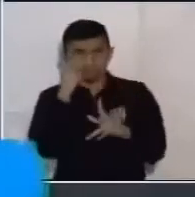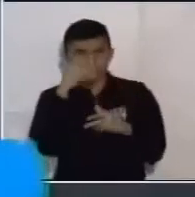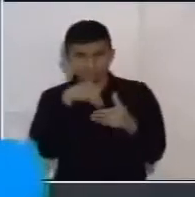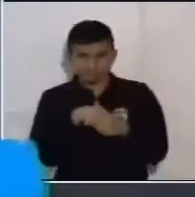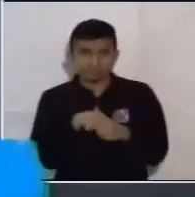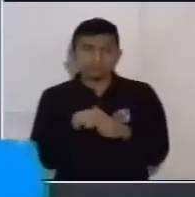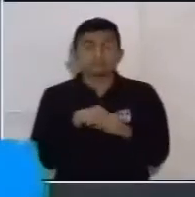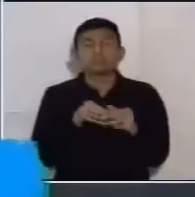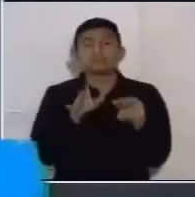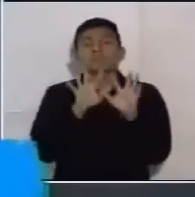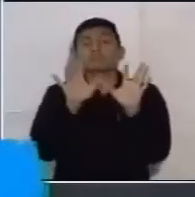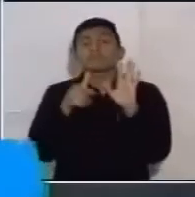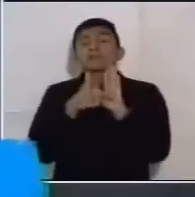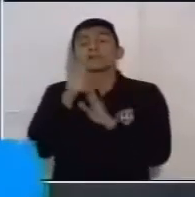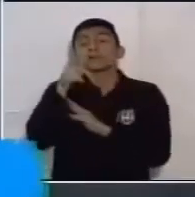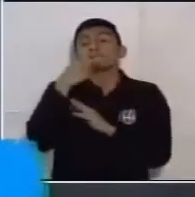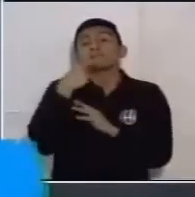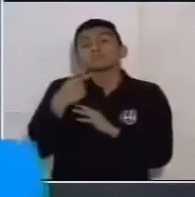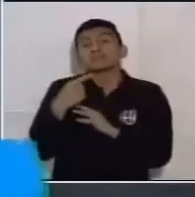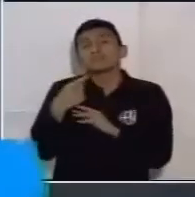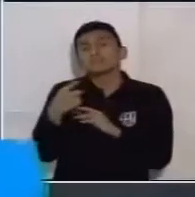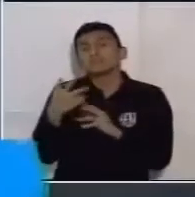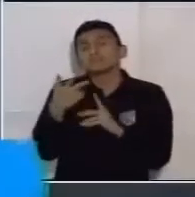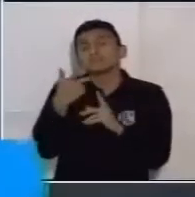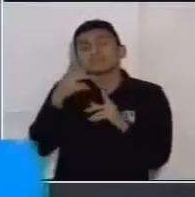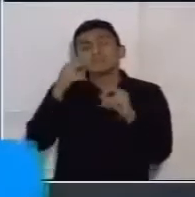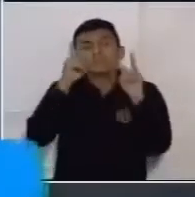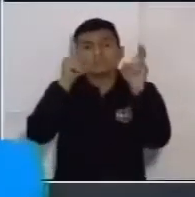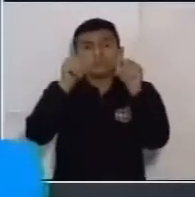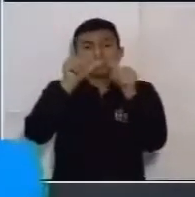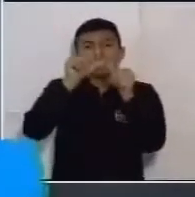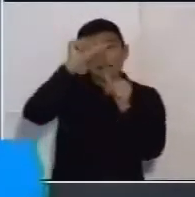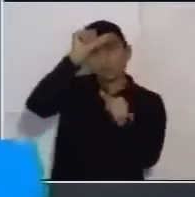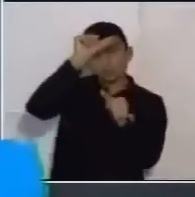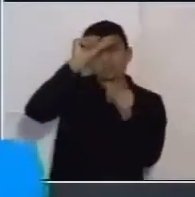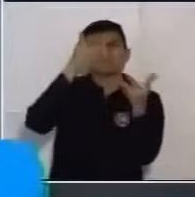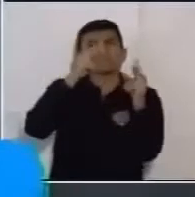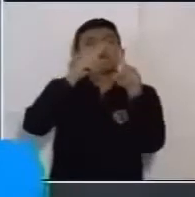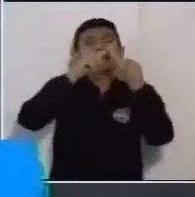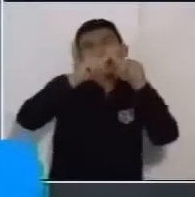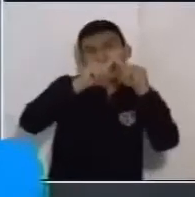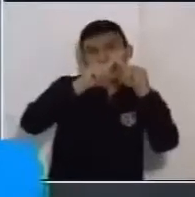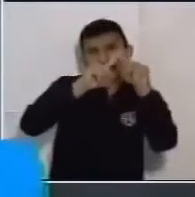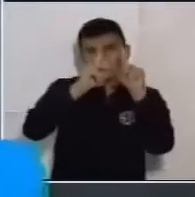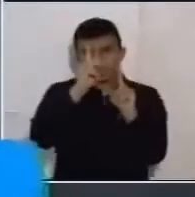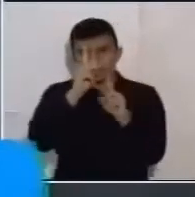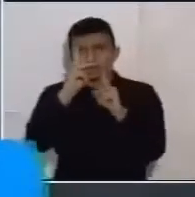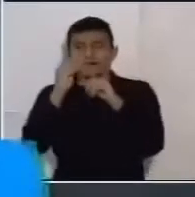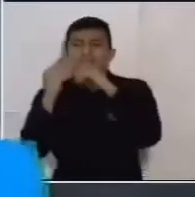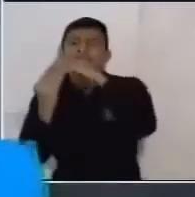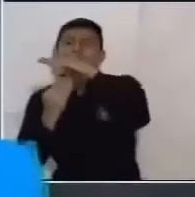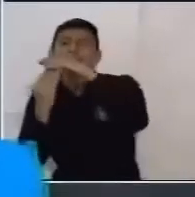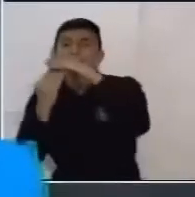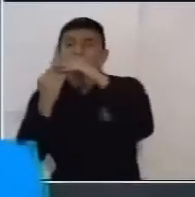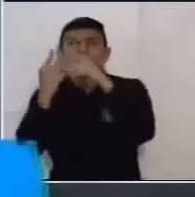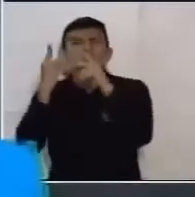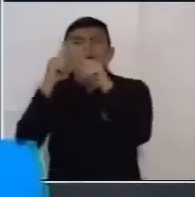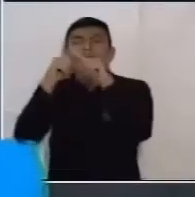En este caso solo nos dicen que la altura es X y que la base es X más